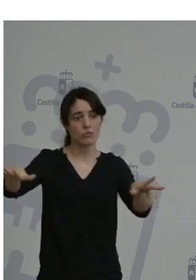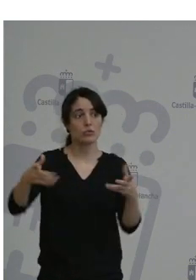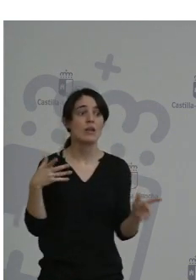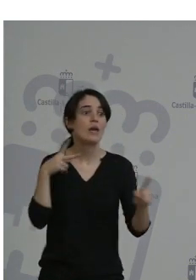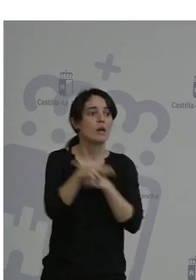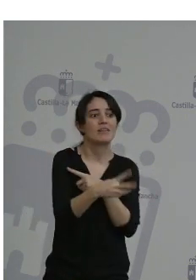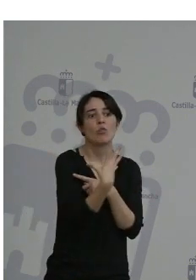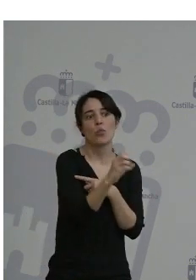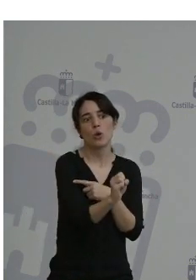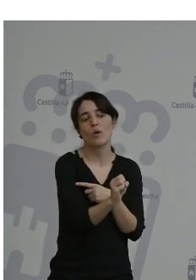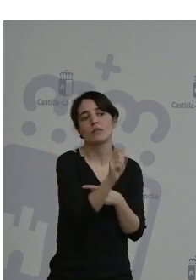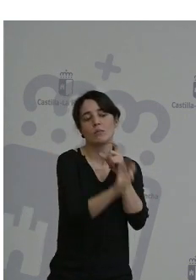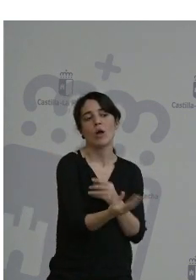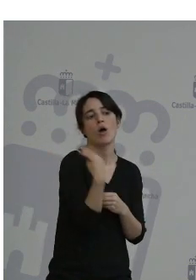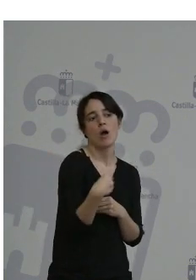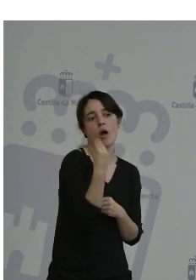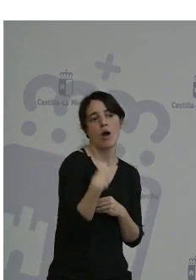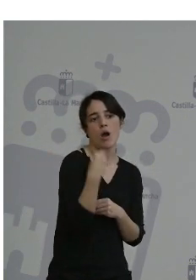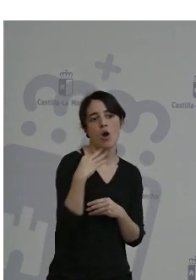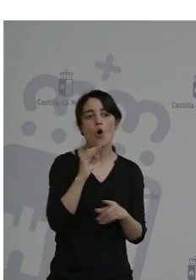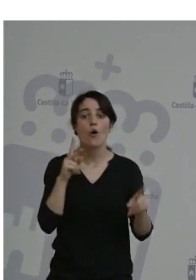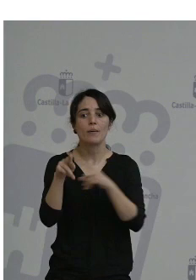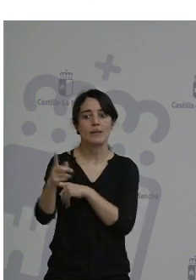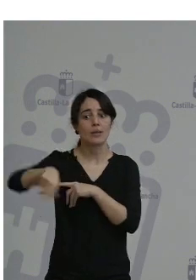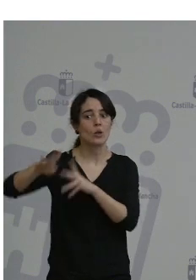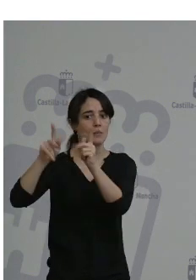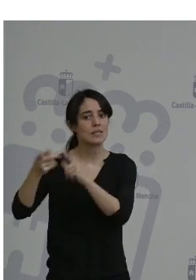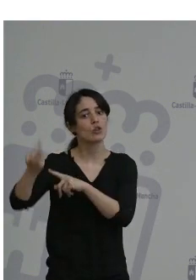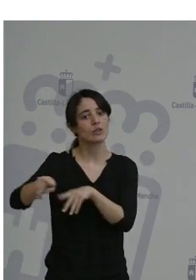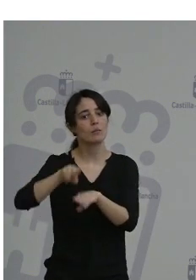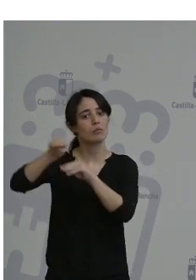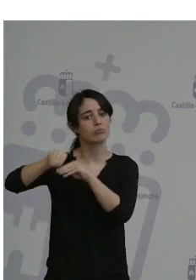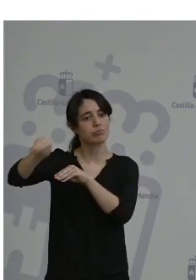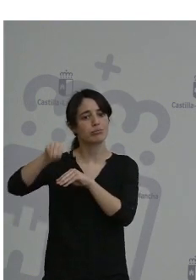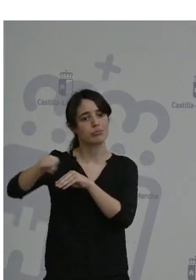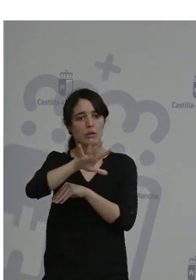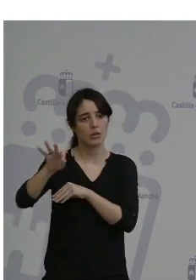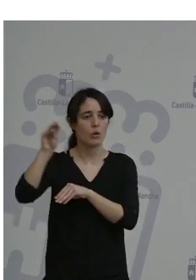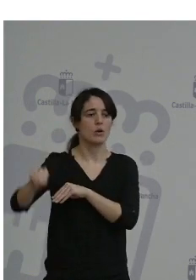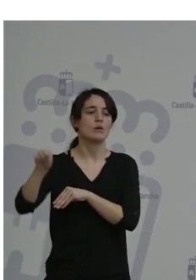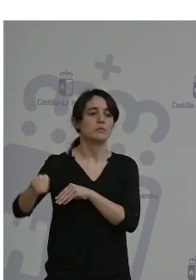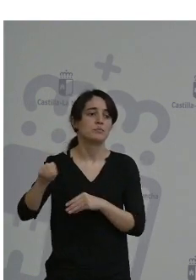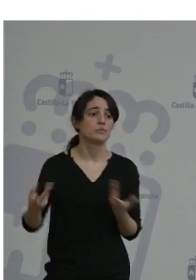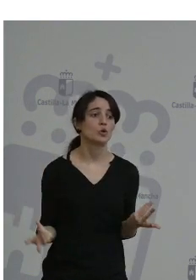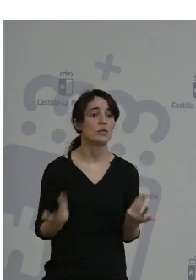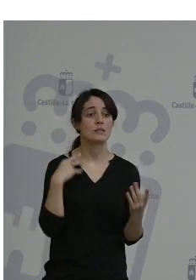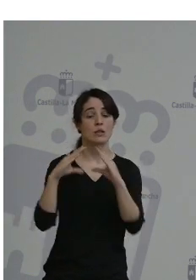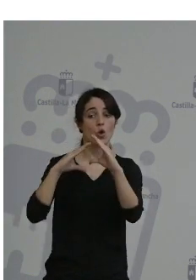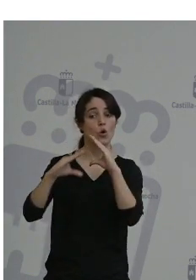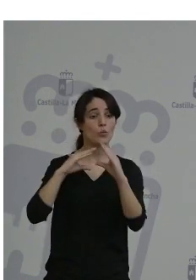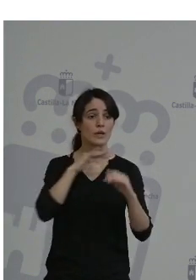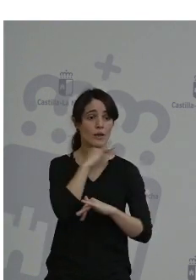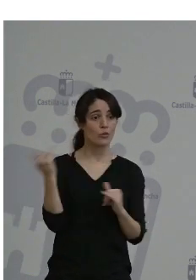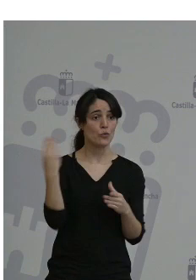consultas o evitándole a la Administración que reciba esas 50 consultas. Entonces, sí que la comunicación fluida durante todo el proceso pensamos que puede